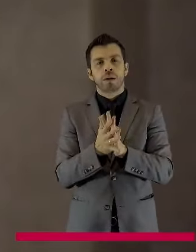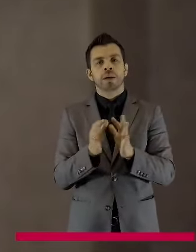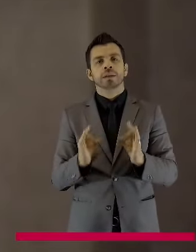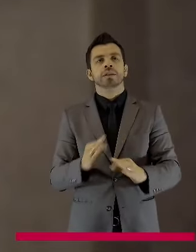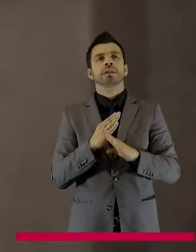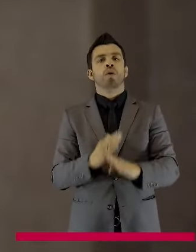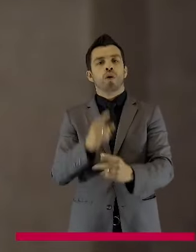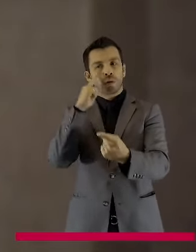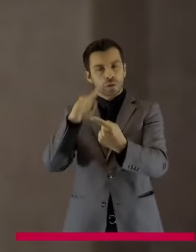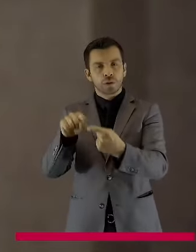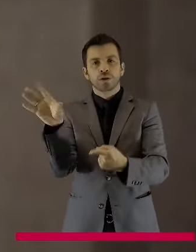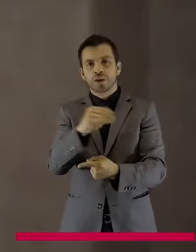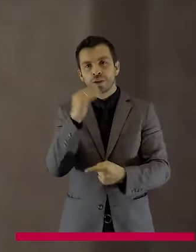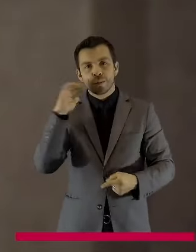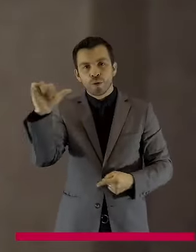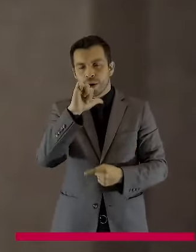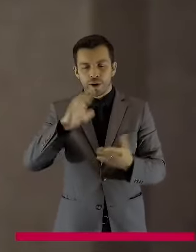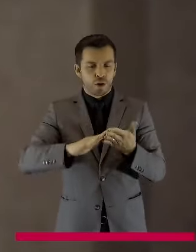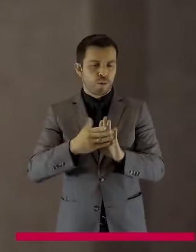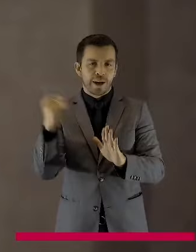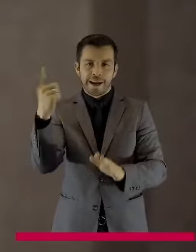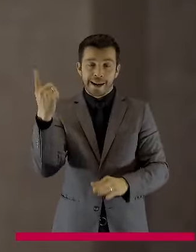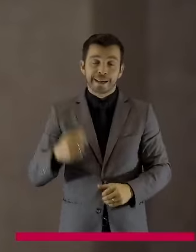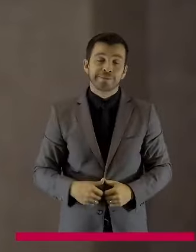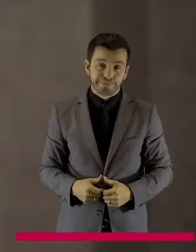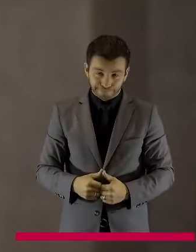las mujeres y para la comunidad en general.